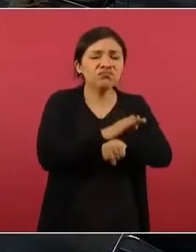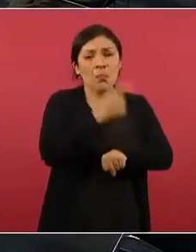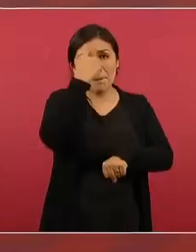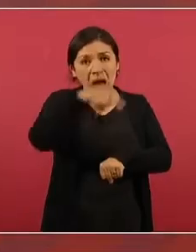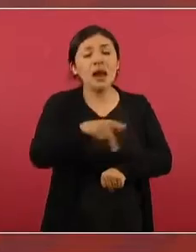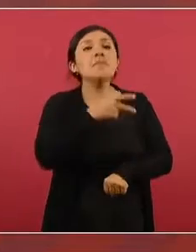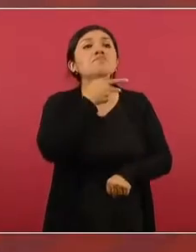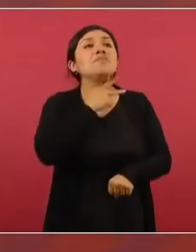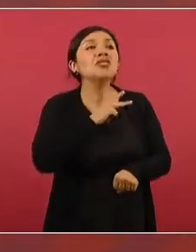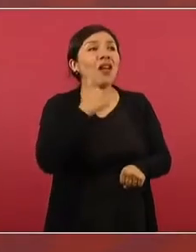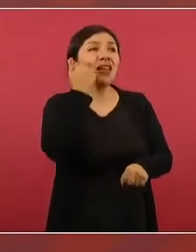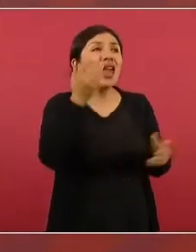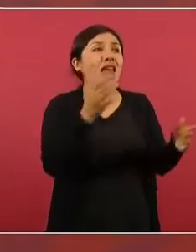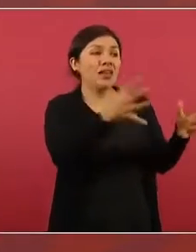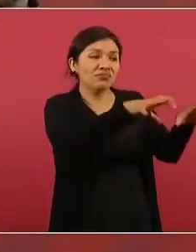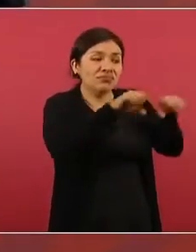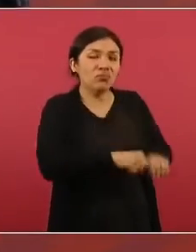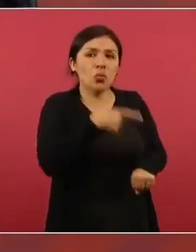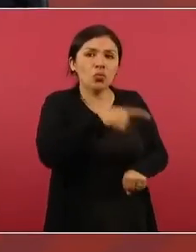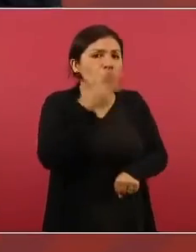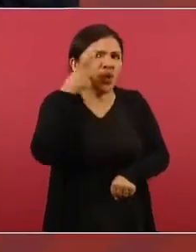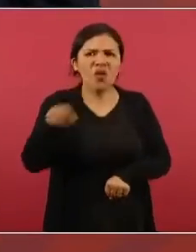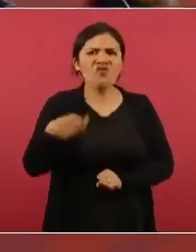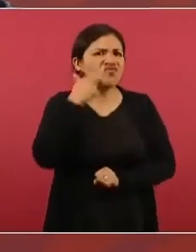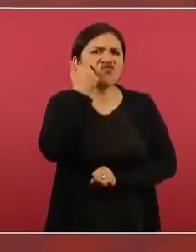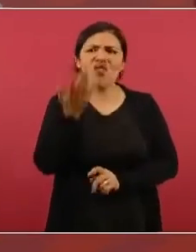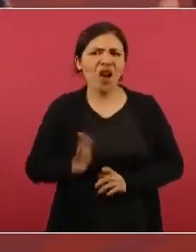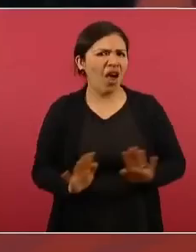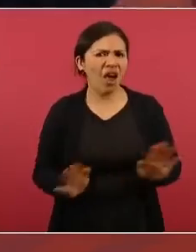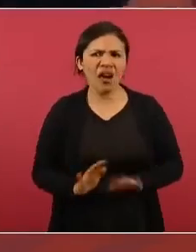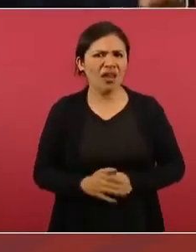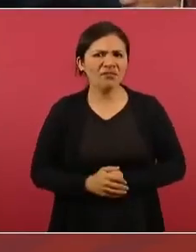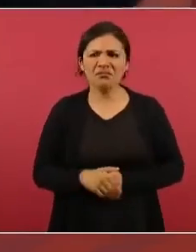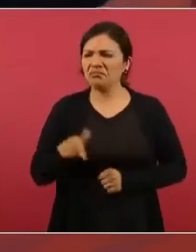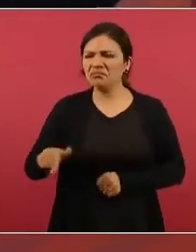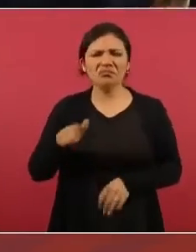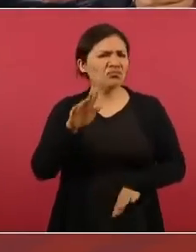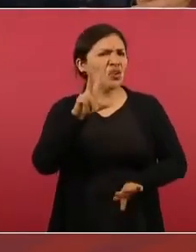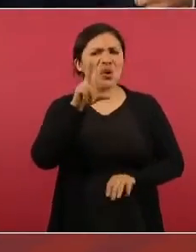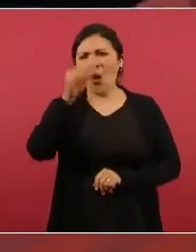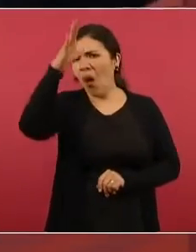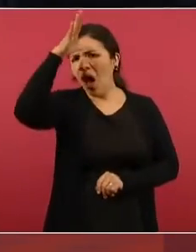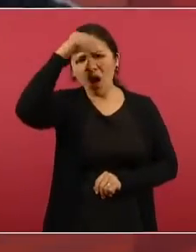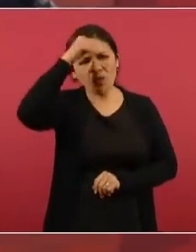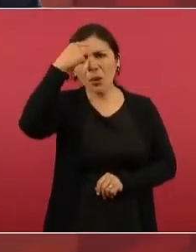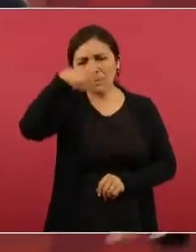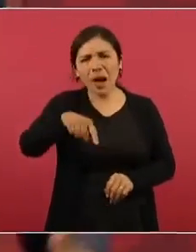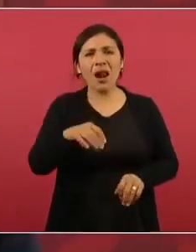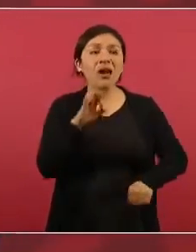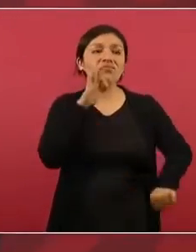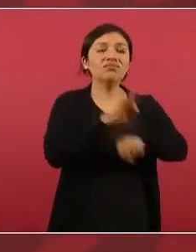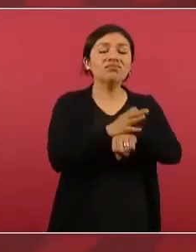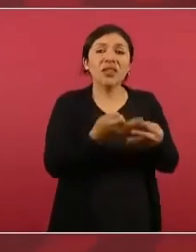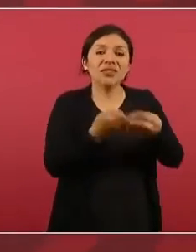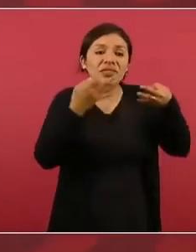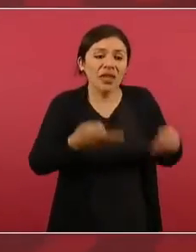expropiación petrolera y desde luego nacieron en contra de la política agraria.